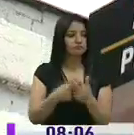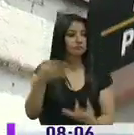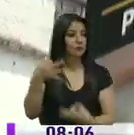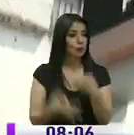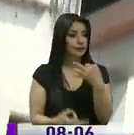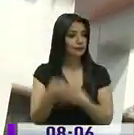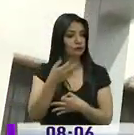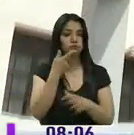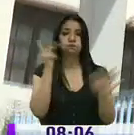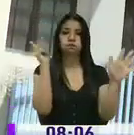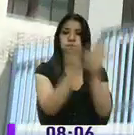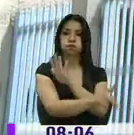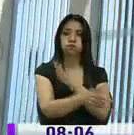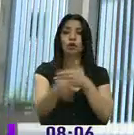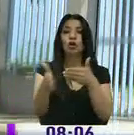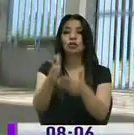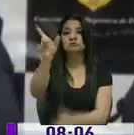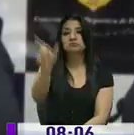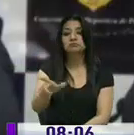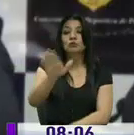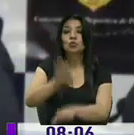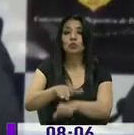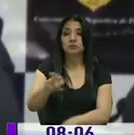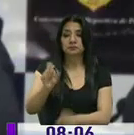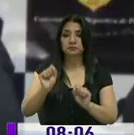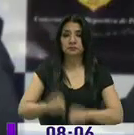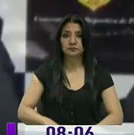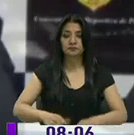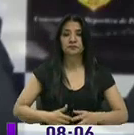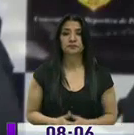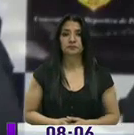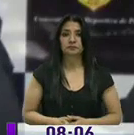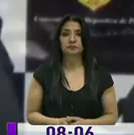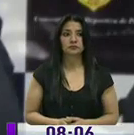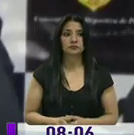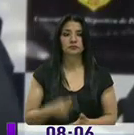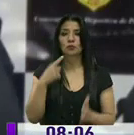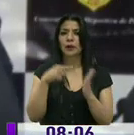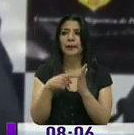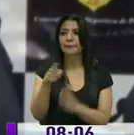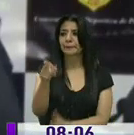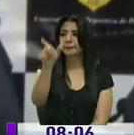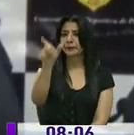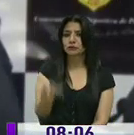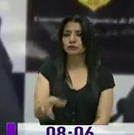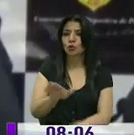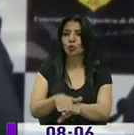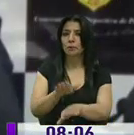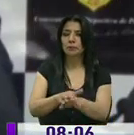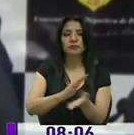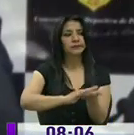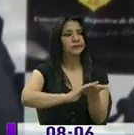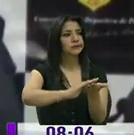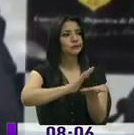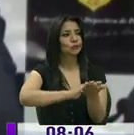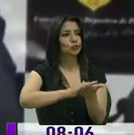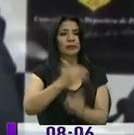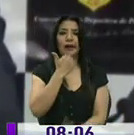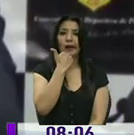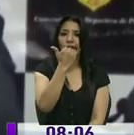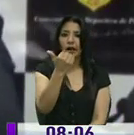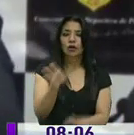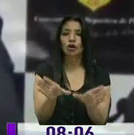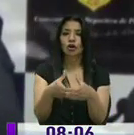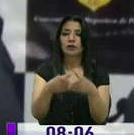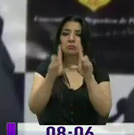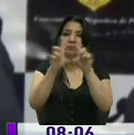contra el presunto responsable no hemos recibido ni siquiera una disculpa por parte del comité de empresa ni el